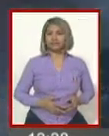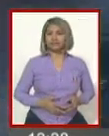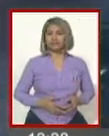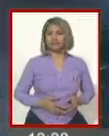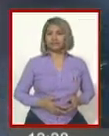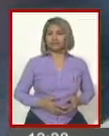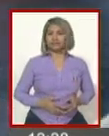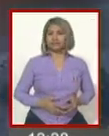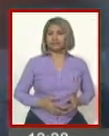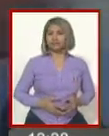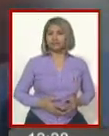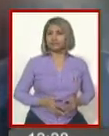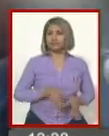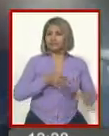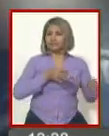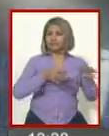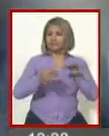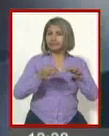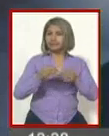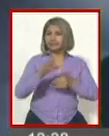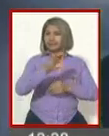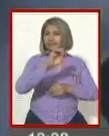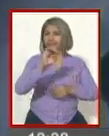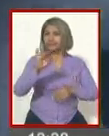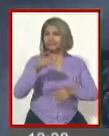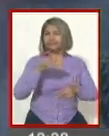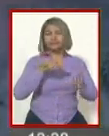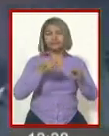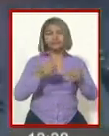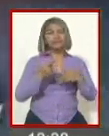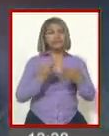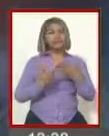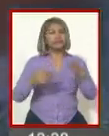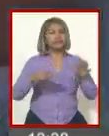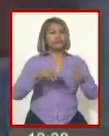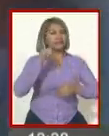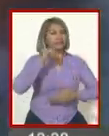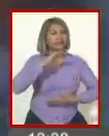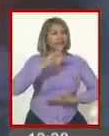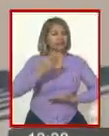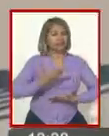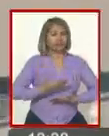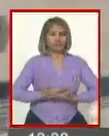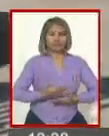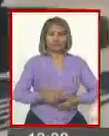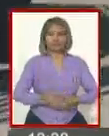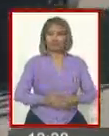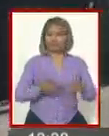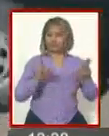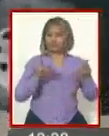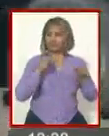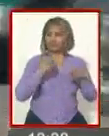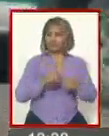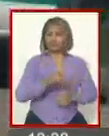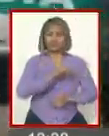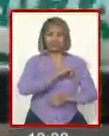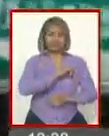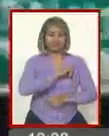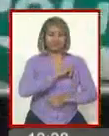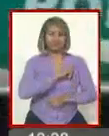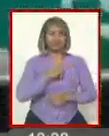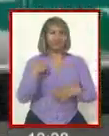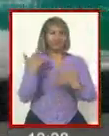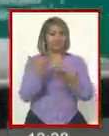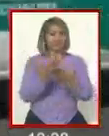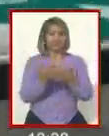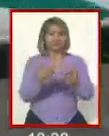solamente allá en el trópico. Sí, en el trópico está viendo eso. Aquí allá han detenido. Inmediatamente, efectivos de inteligencia